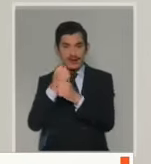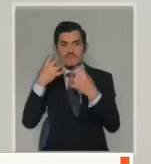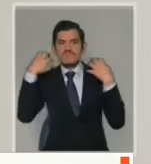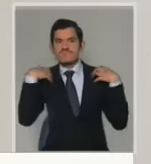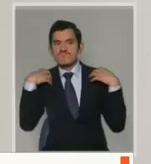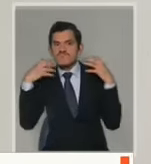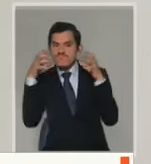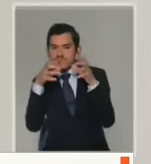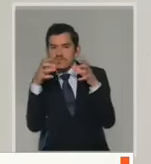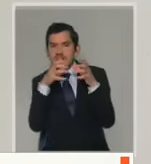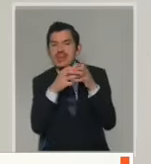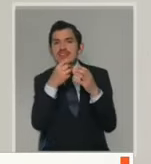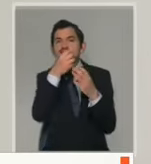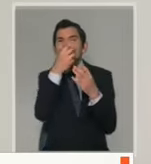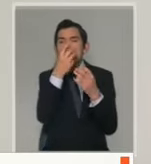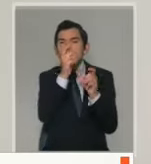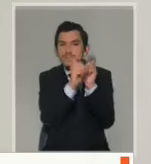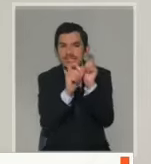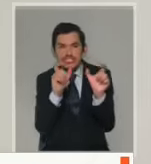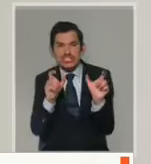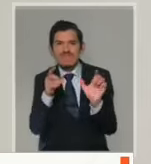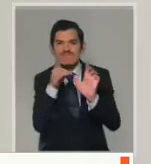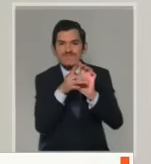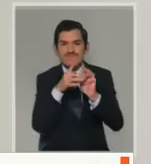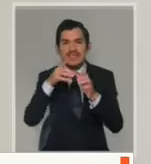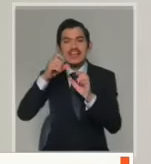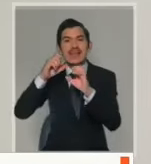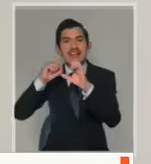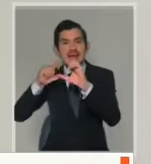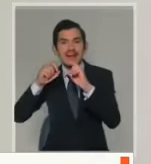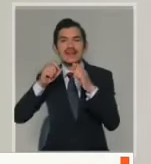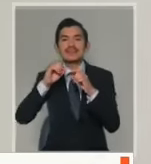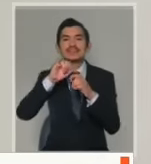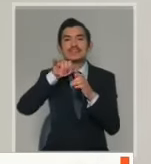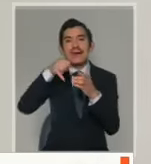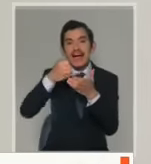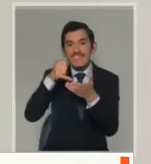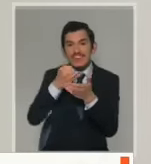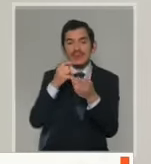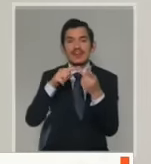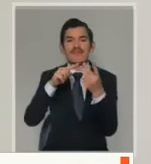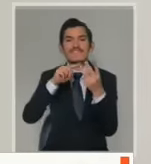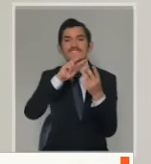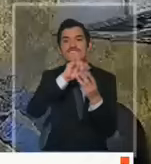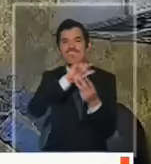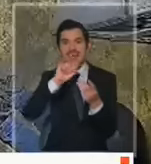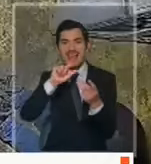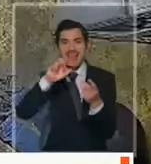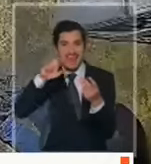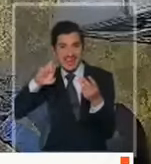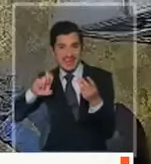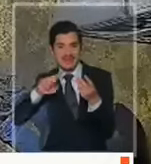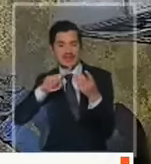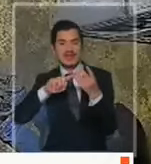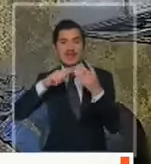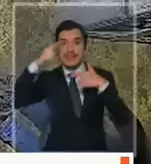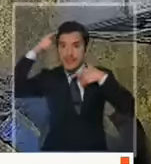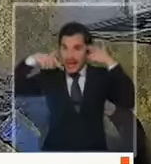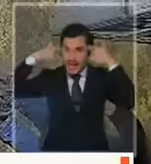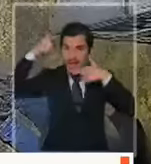de 3 células criminales, tanto de la ciudad de Linares, San Javier, Villalegre y Talca.